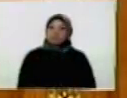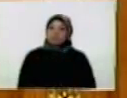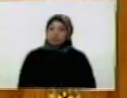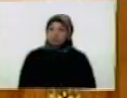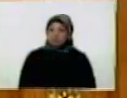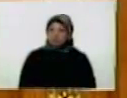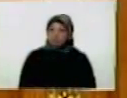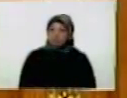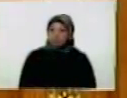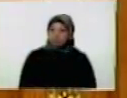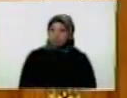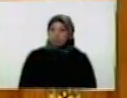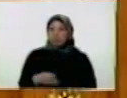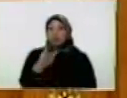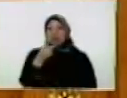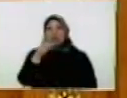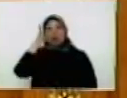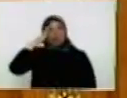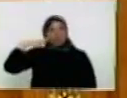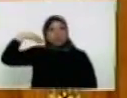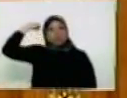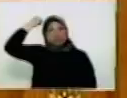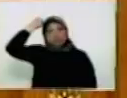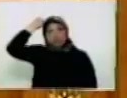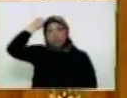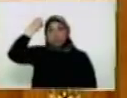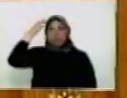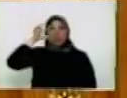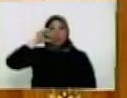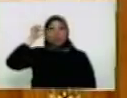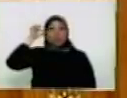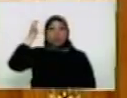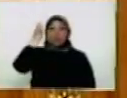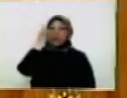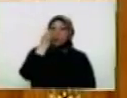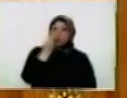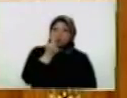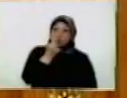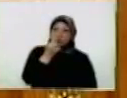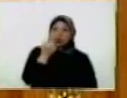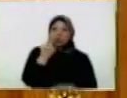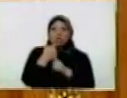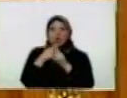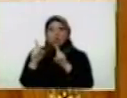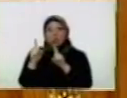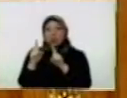España, Francisco Miranda, Simón Bolívar, Sucre, Ezequiel Zamora,